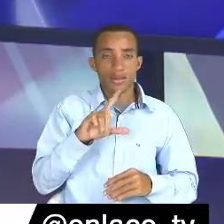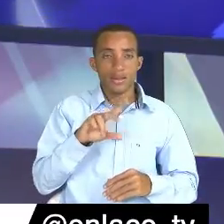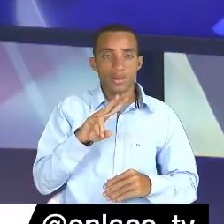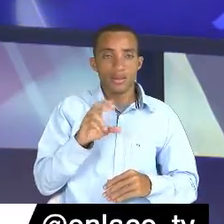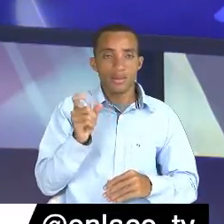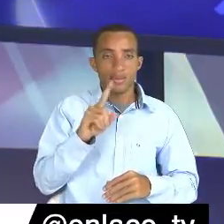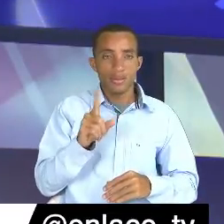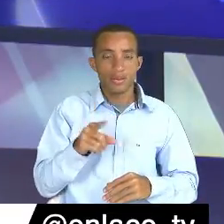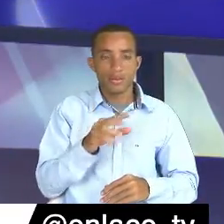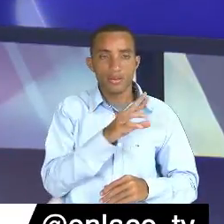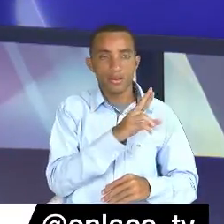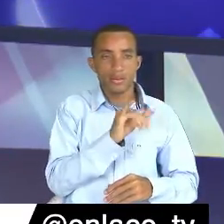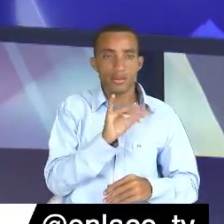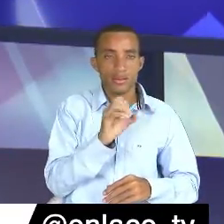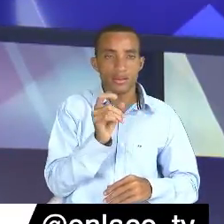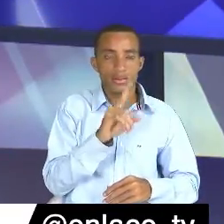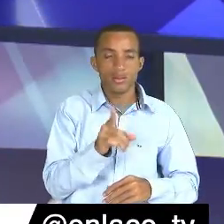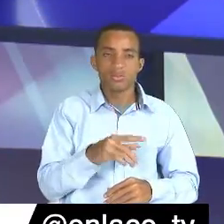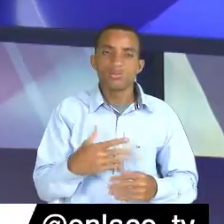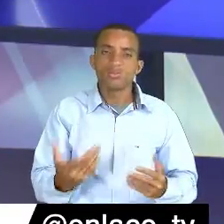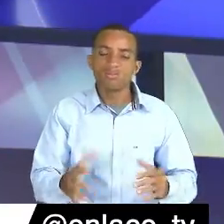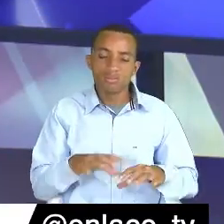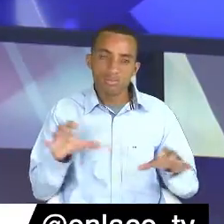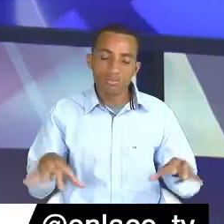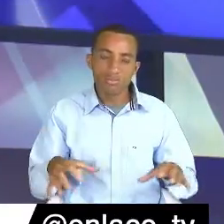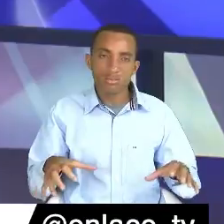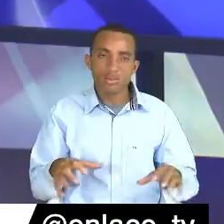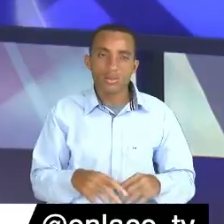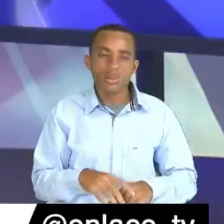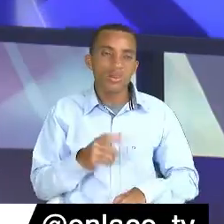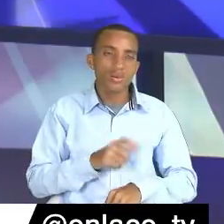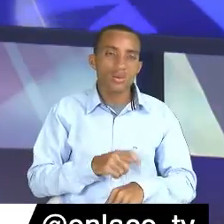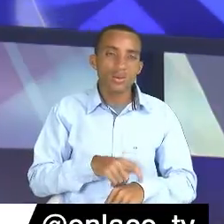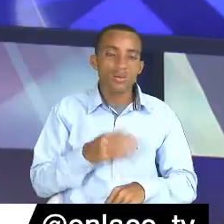Enlace Noticias y hablemos un poco acerca de la actividad. ¿Para qué hora se tiene